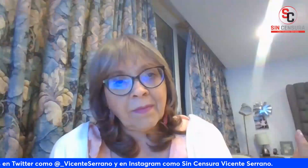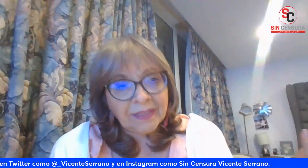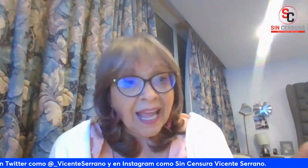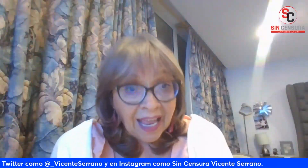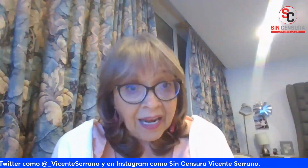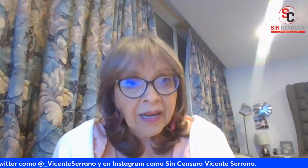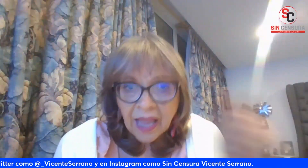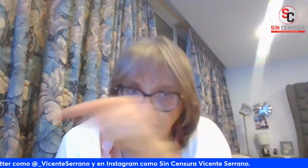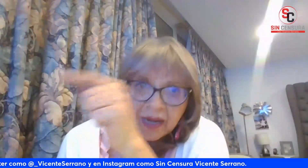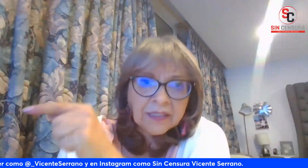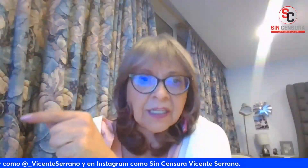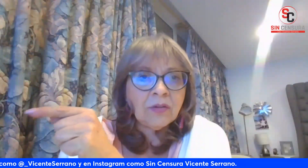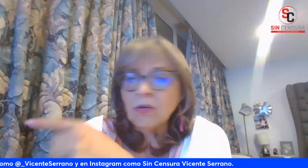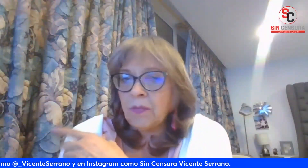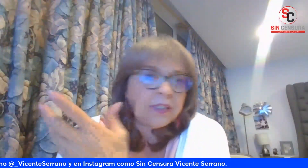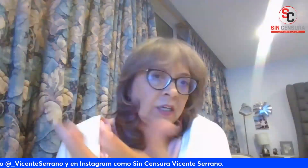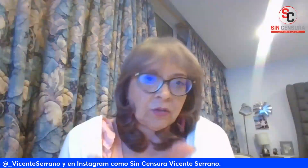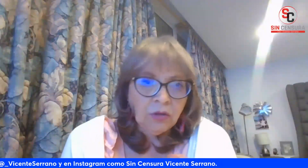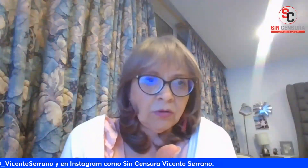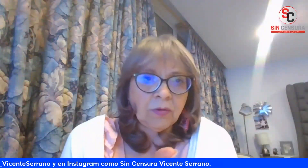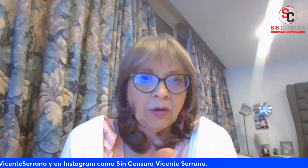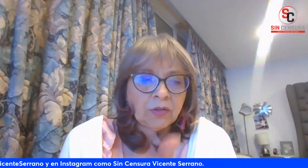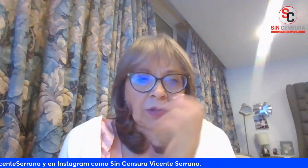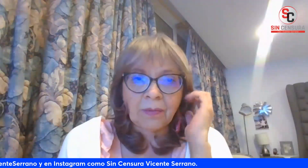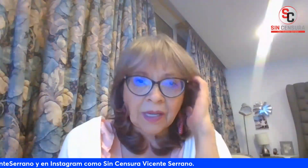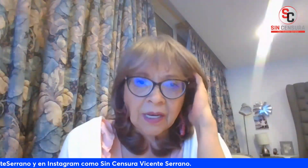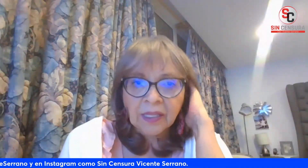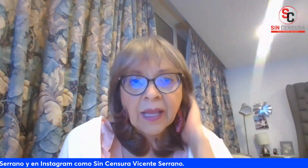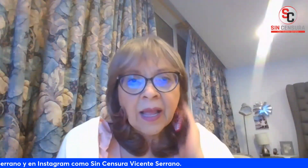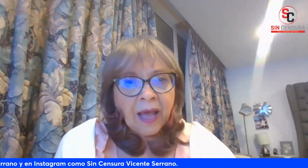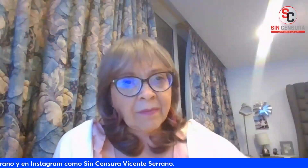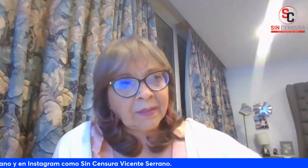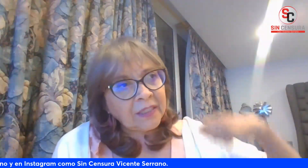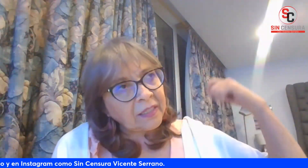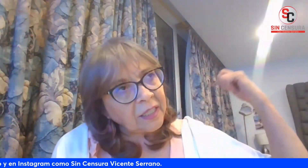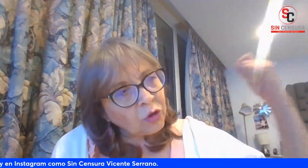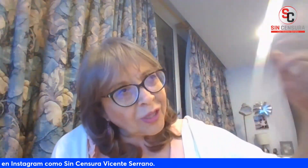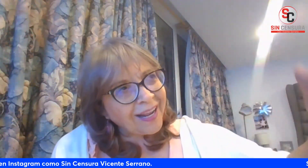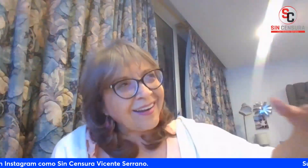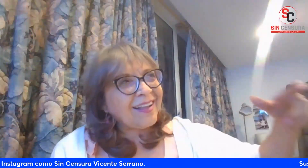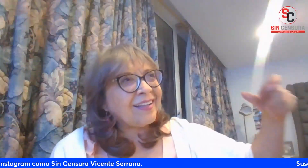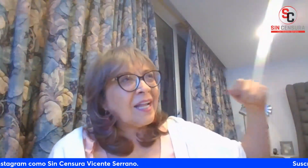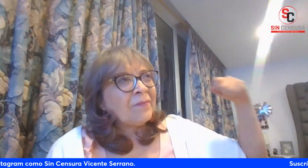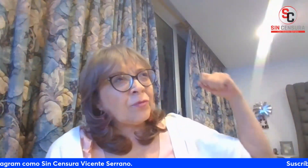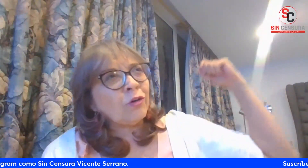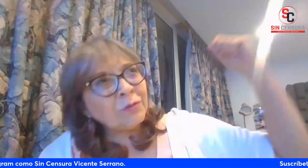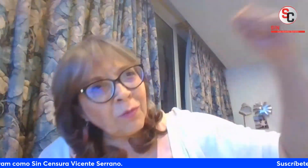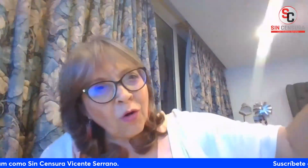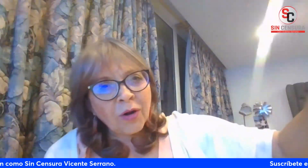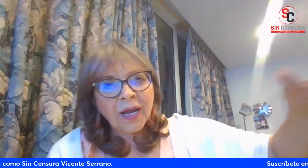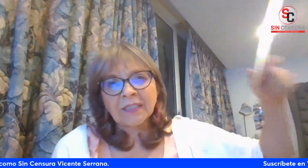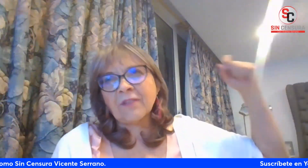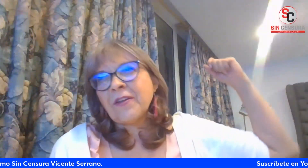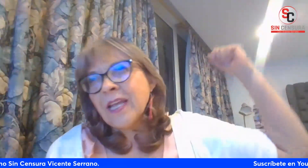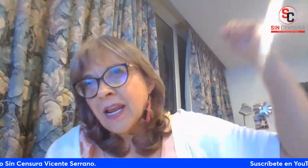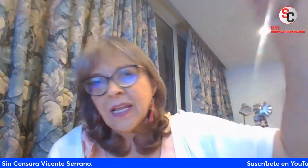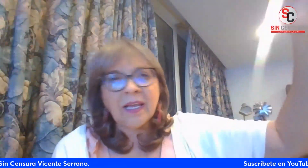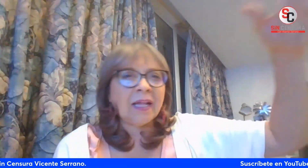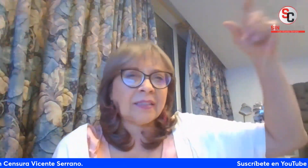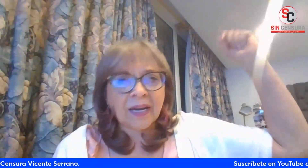ella, porque además señor, no puede hacer todo en contra de, imagínate, además de estar haciendo trenes, Dos